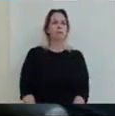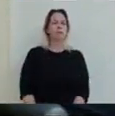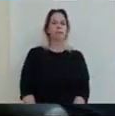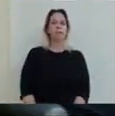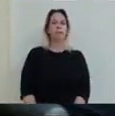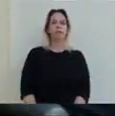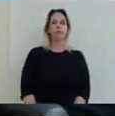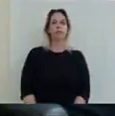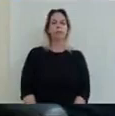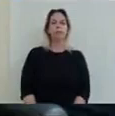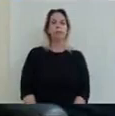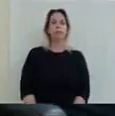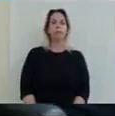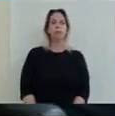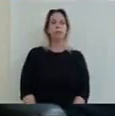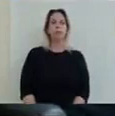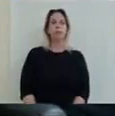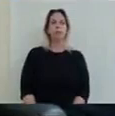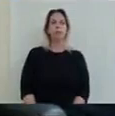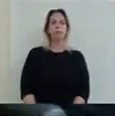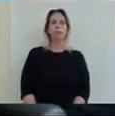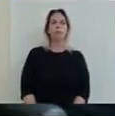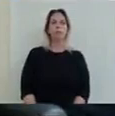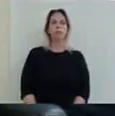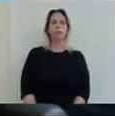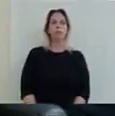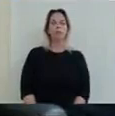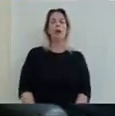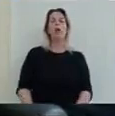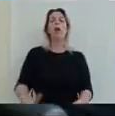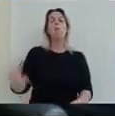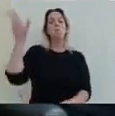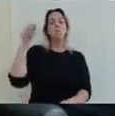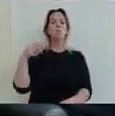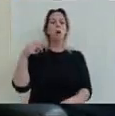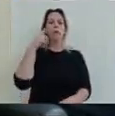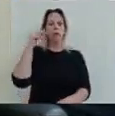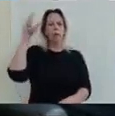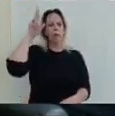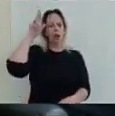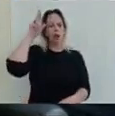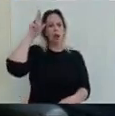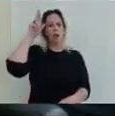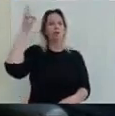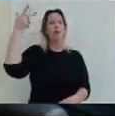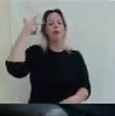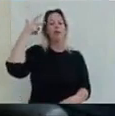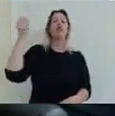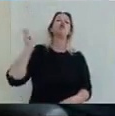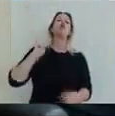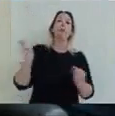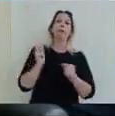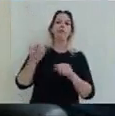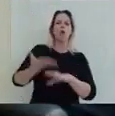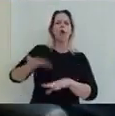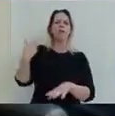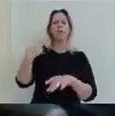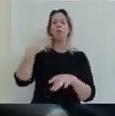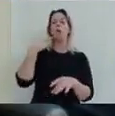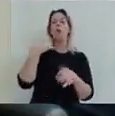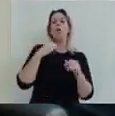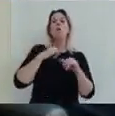provincia el día, si no mal no recuerdo, 18 de mayo, y nosotros tenemos entendido que el municipio de Paso de los Libres estos fondos recibe recién